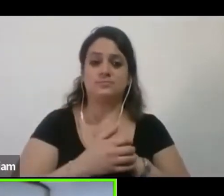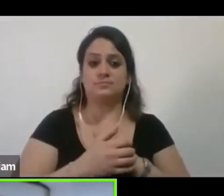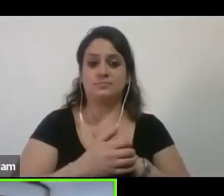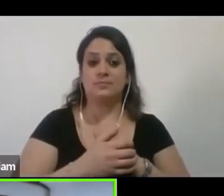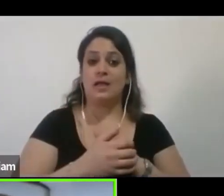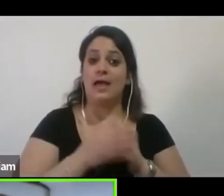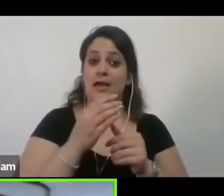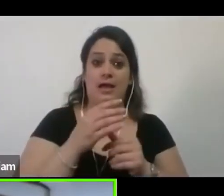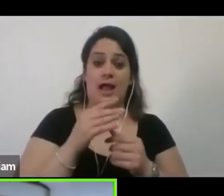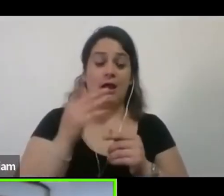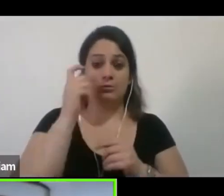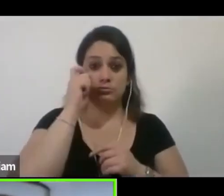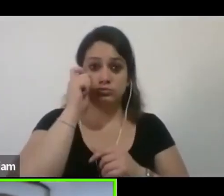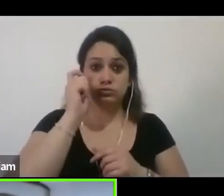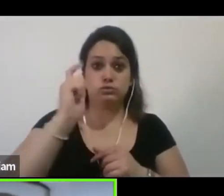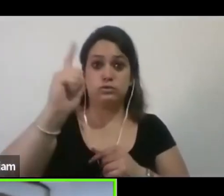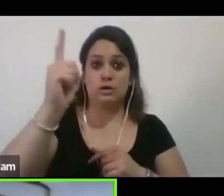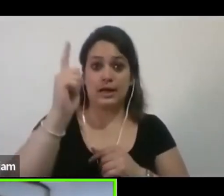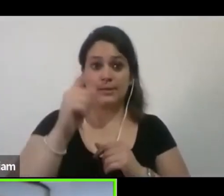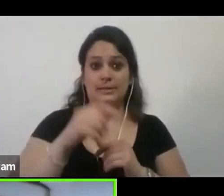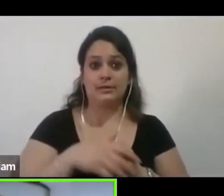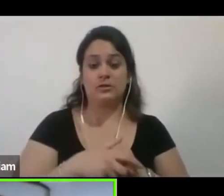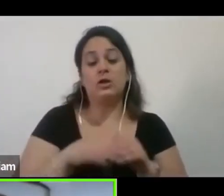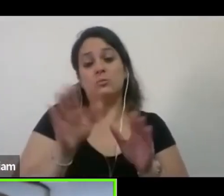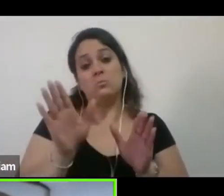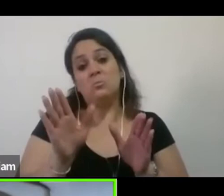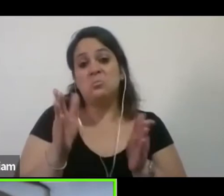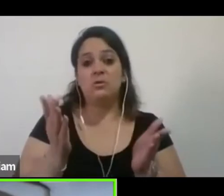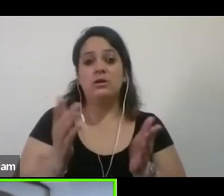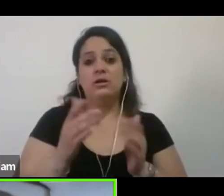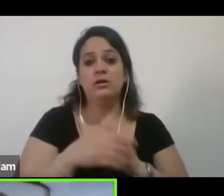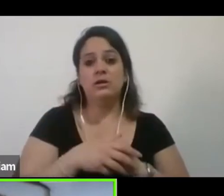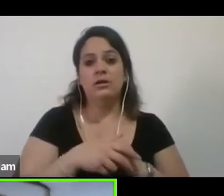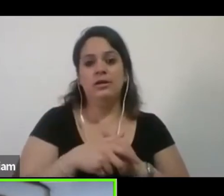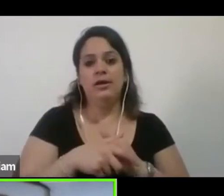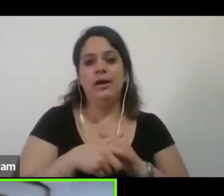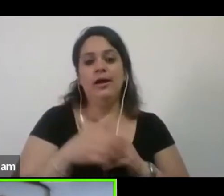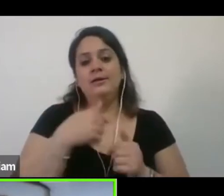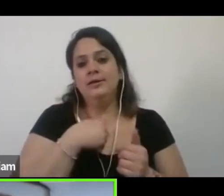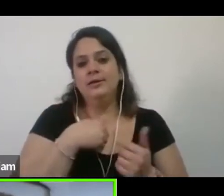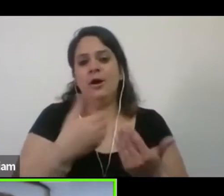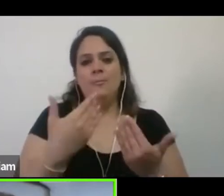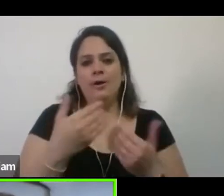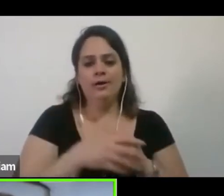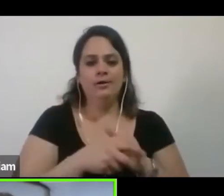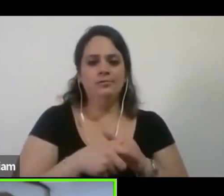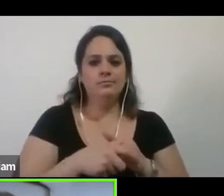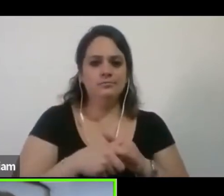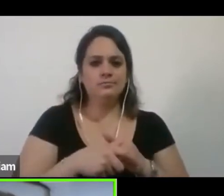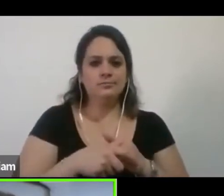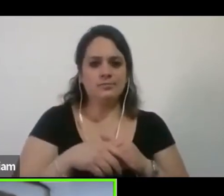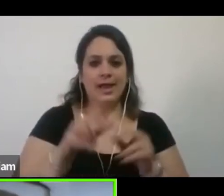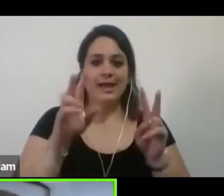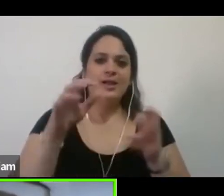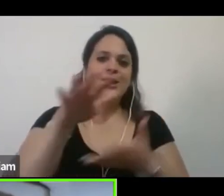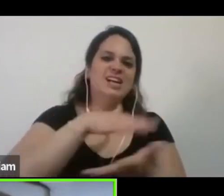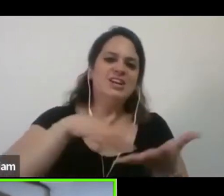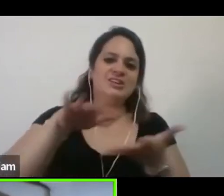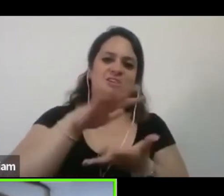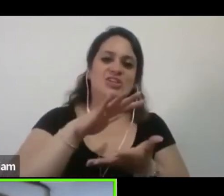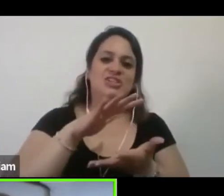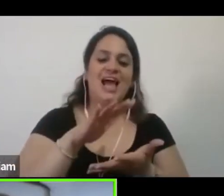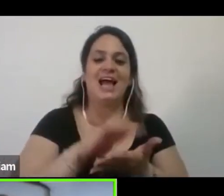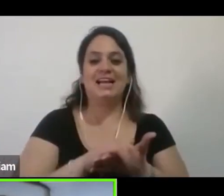elegir alguna formación, dicen, bueno, pero si yo, esto de lo social, que dicen que uno